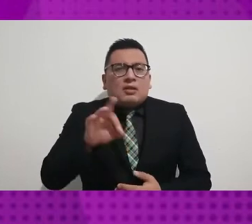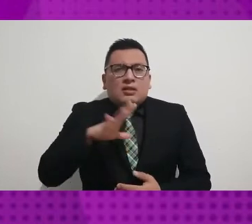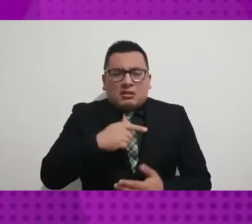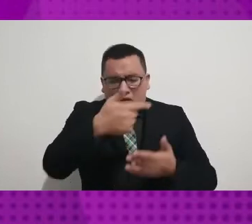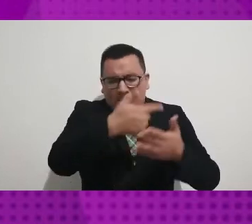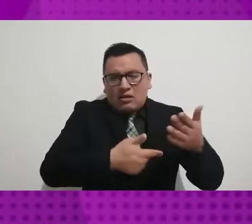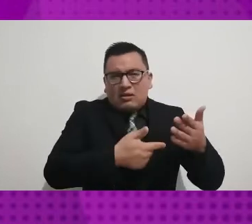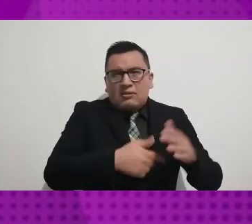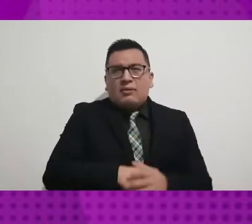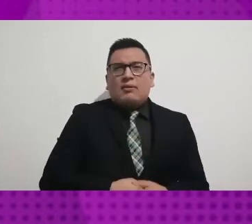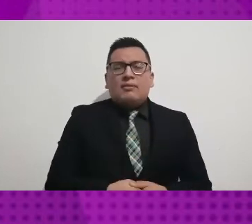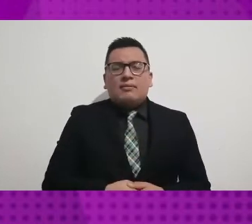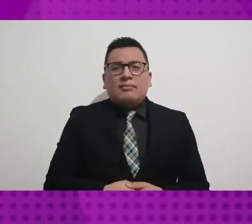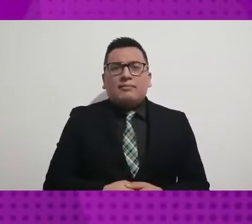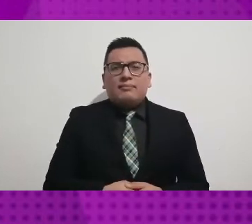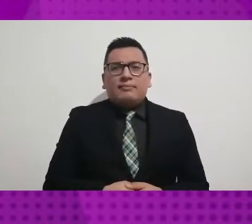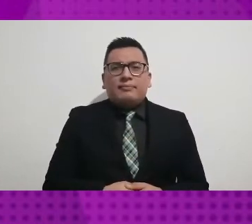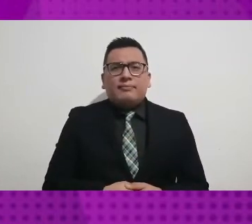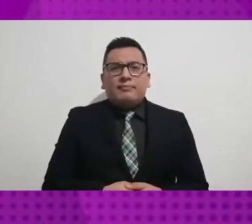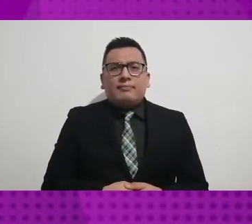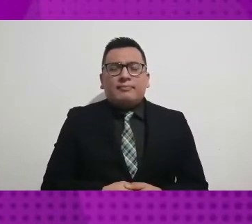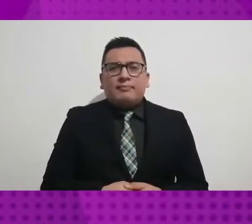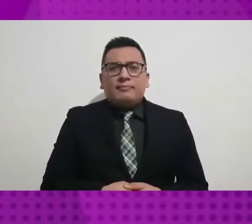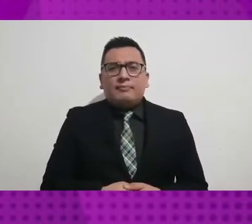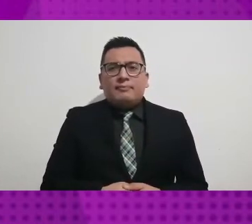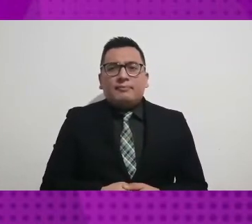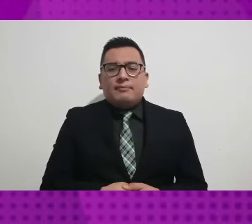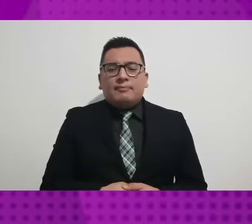pudiera ser que conformara una lista que se conformara de manera